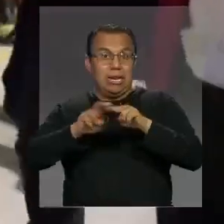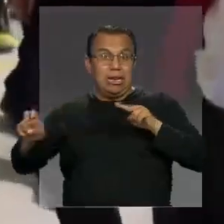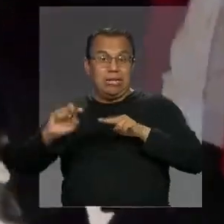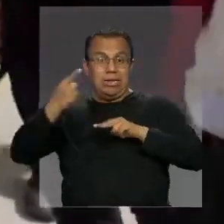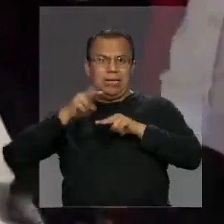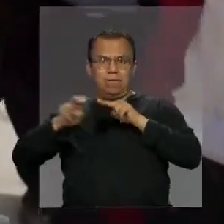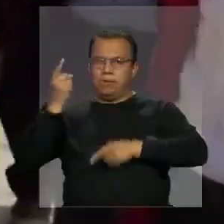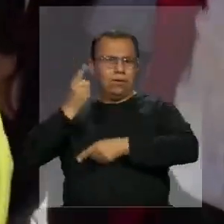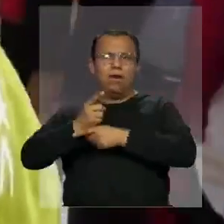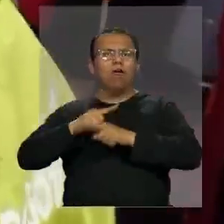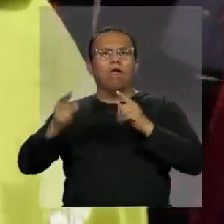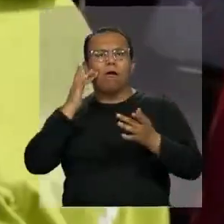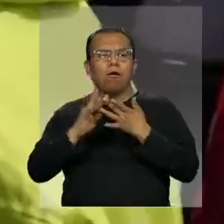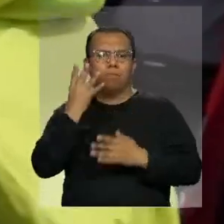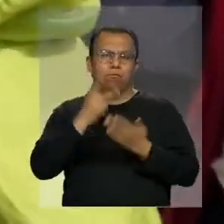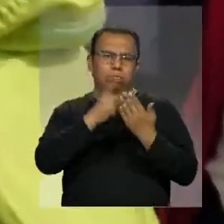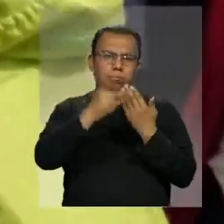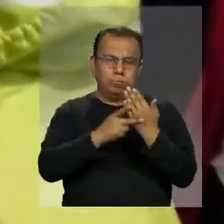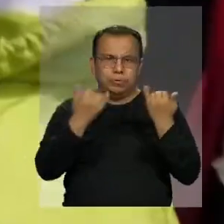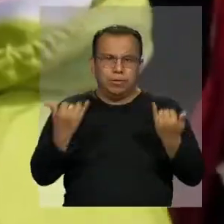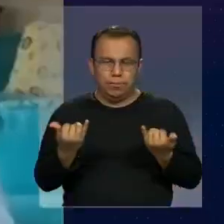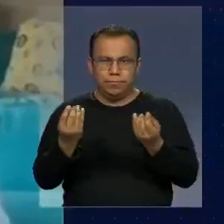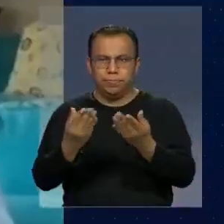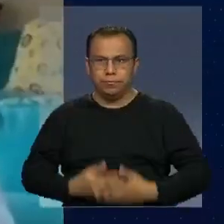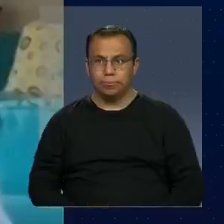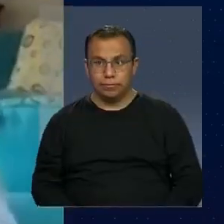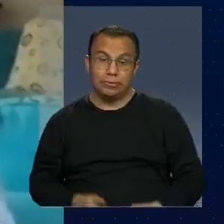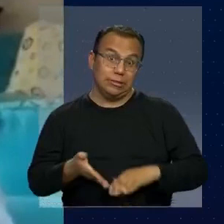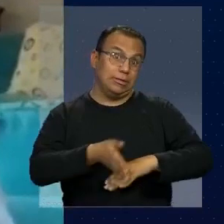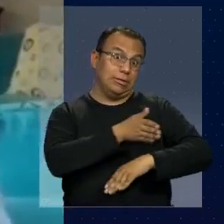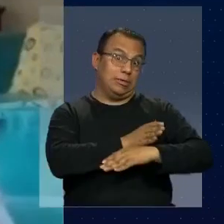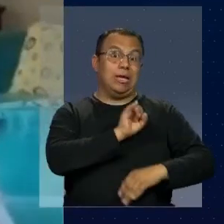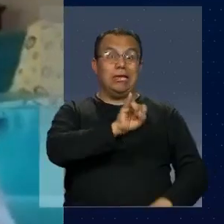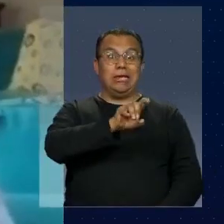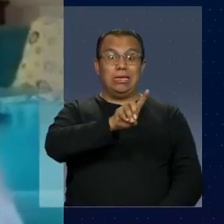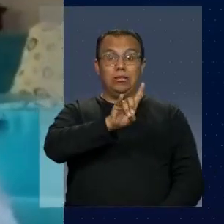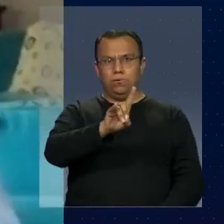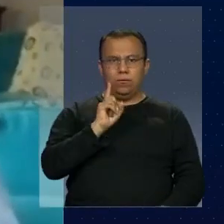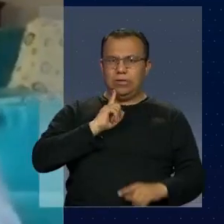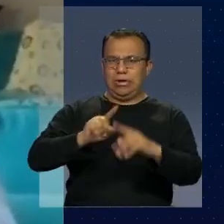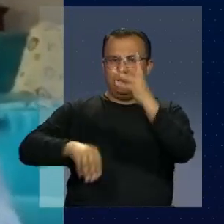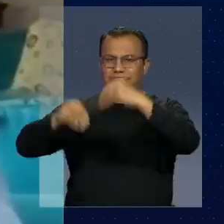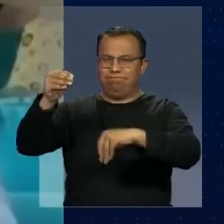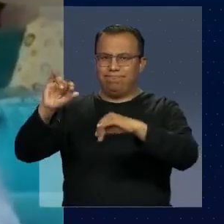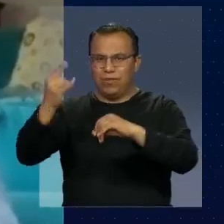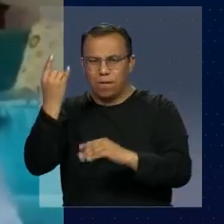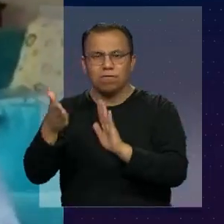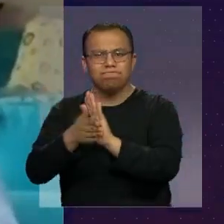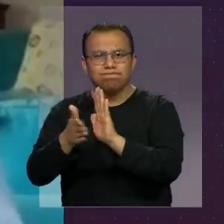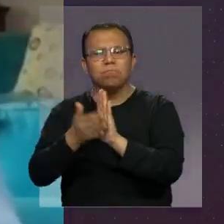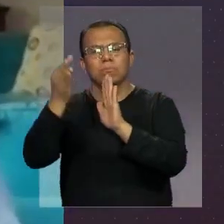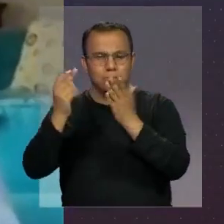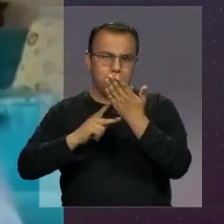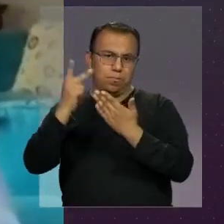se incumpliría con uno de sus cuatro proyectos alimentadores. Imagino el Instituto de Desarrollo Urbano apelará, buscará usar argumentos para que